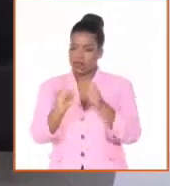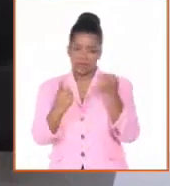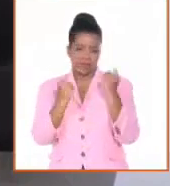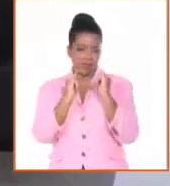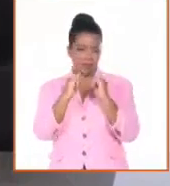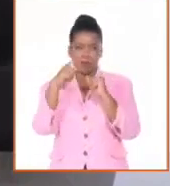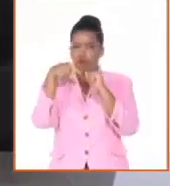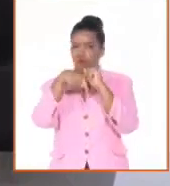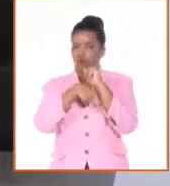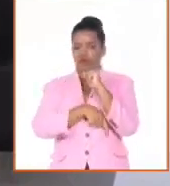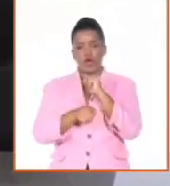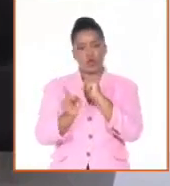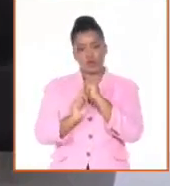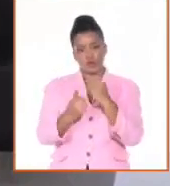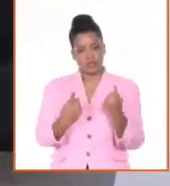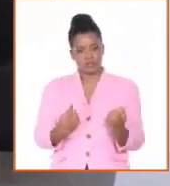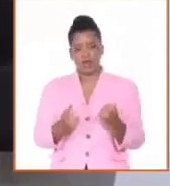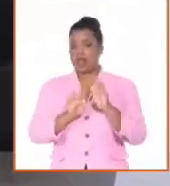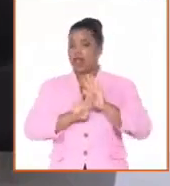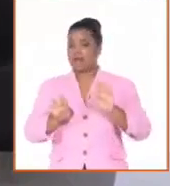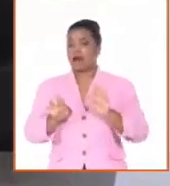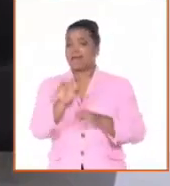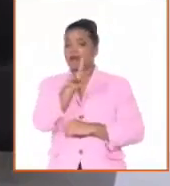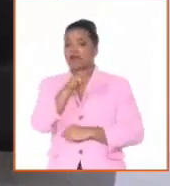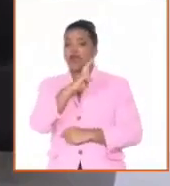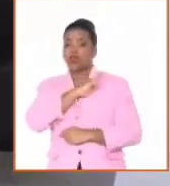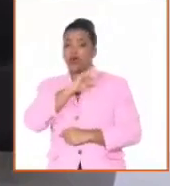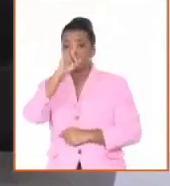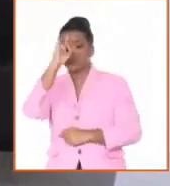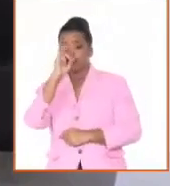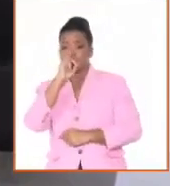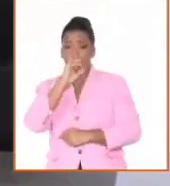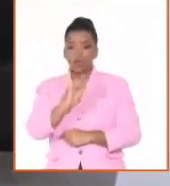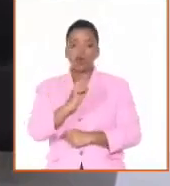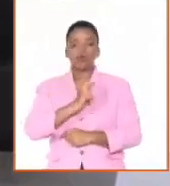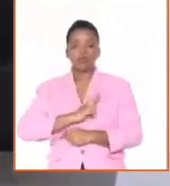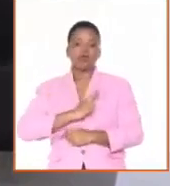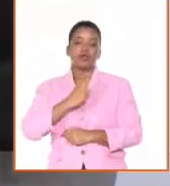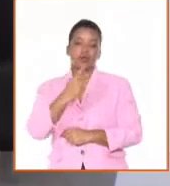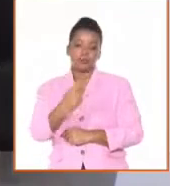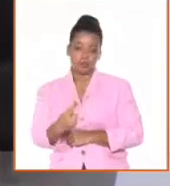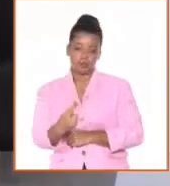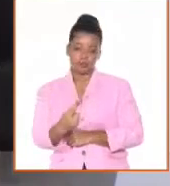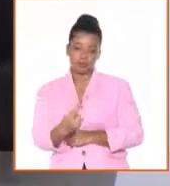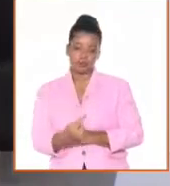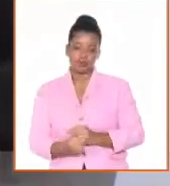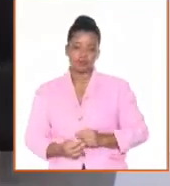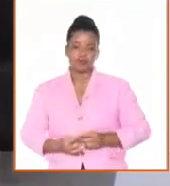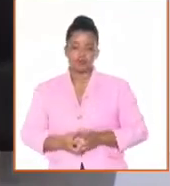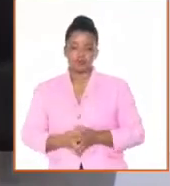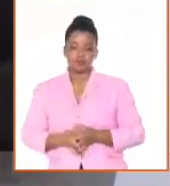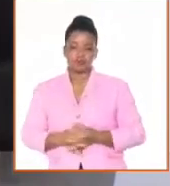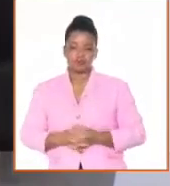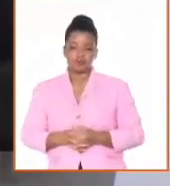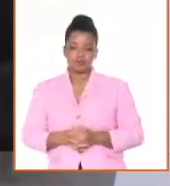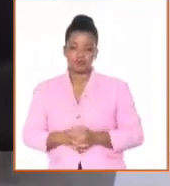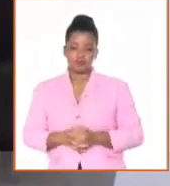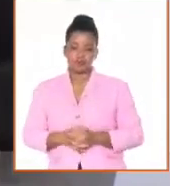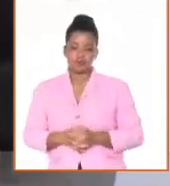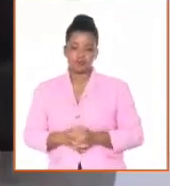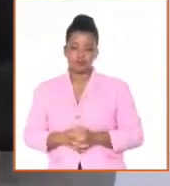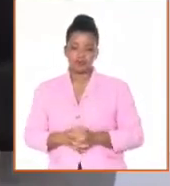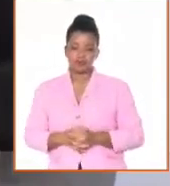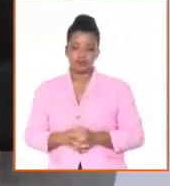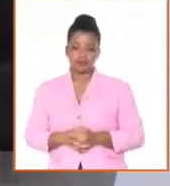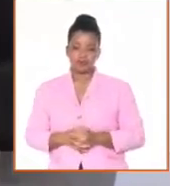que pueden contar inscritos y que no necesariamente tienen que darse a la luz